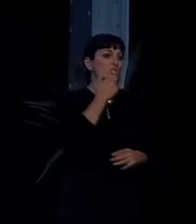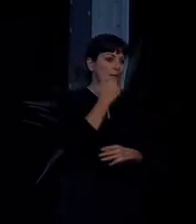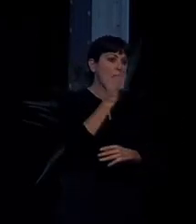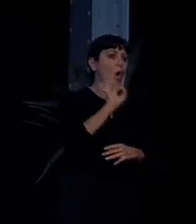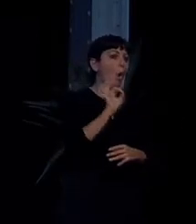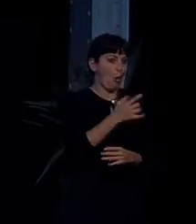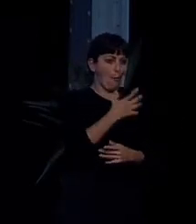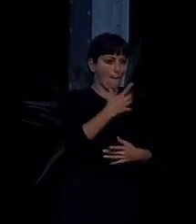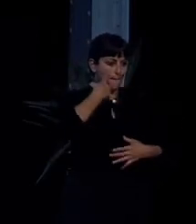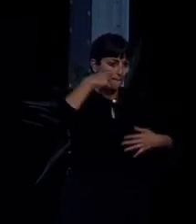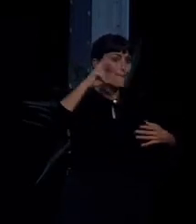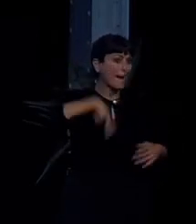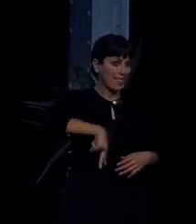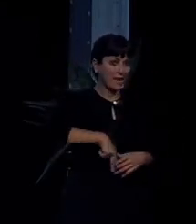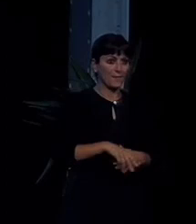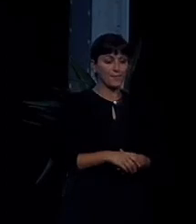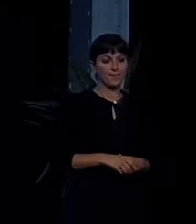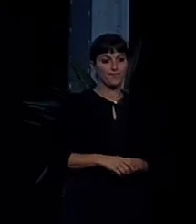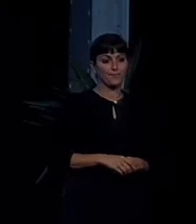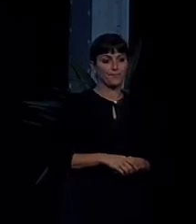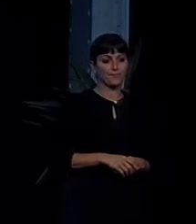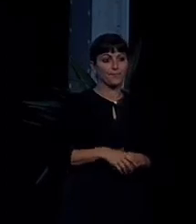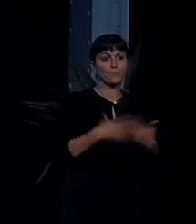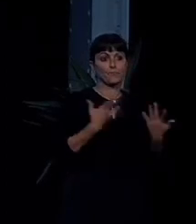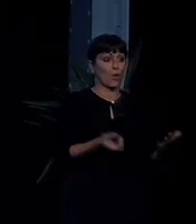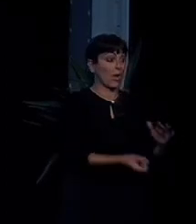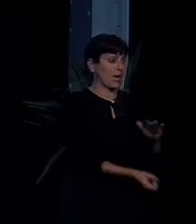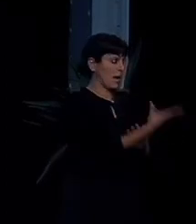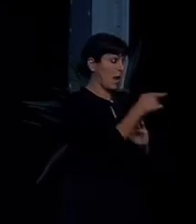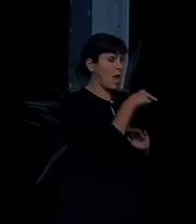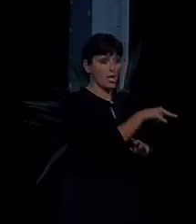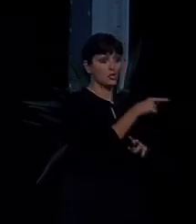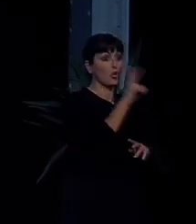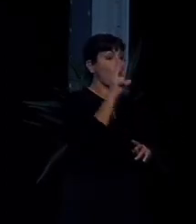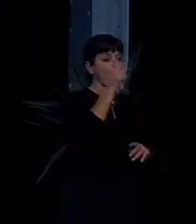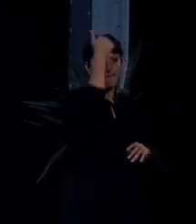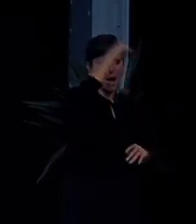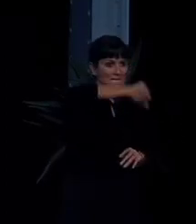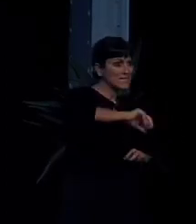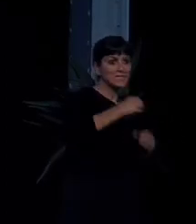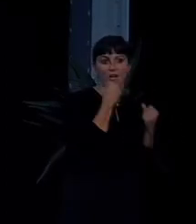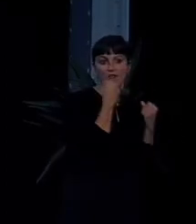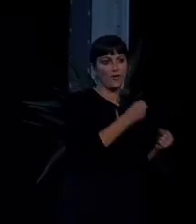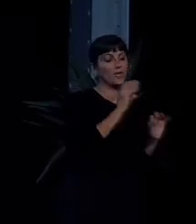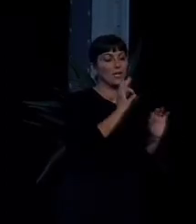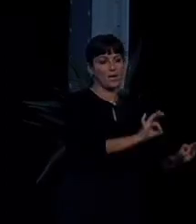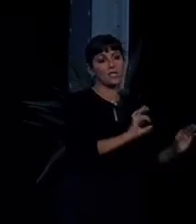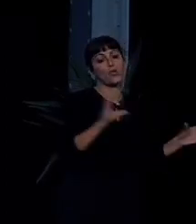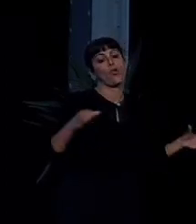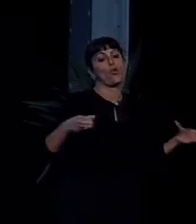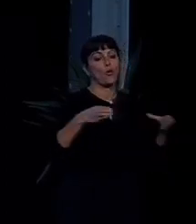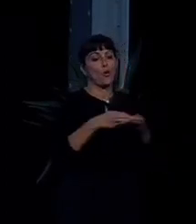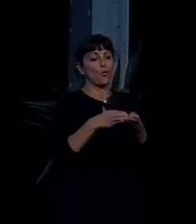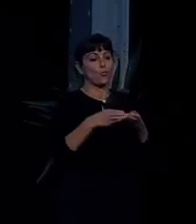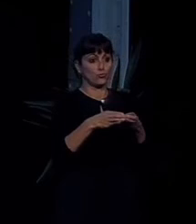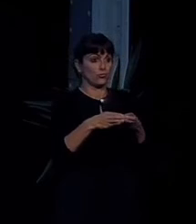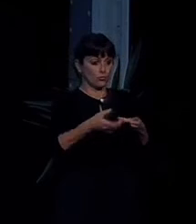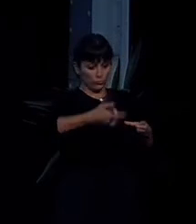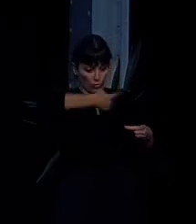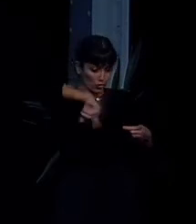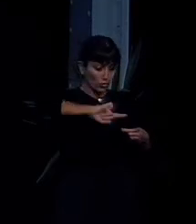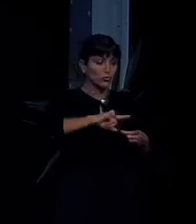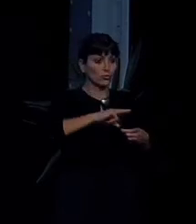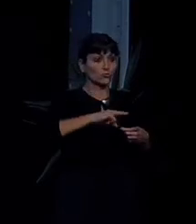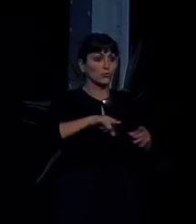estos significados que genera son profundamente machistas, profundamente sexistas y el conjunto social constantemente los estamos produciendo. Es como si